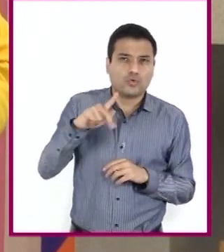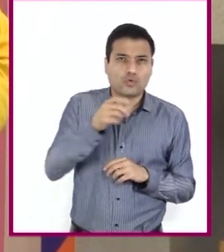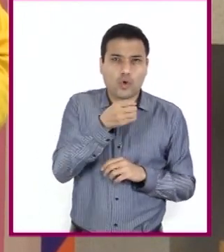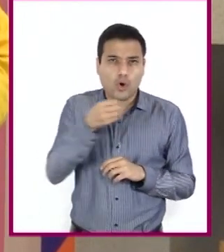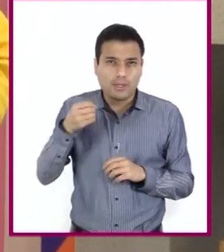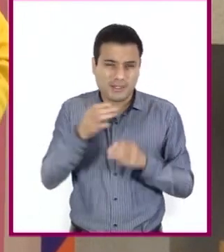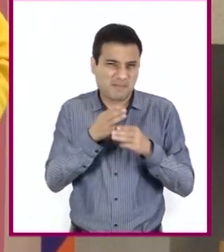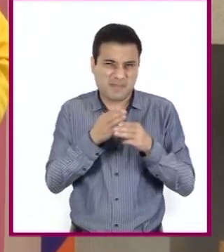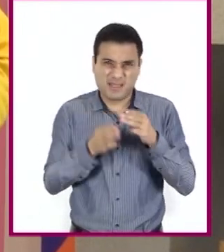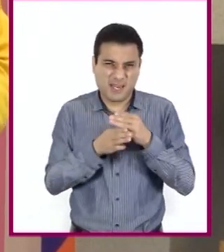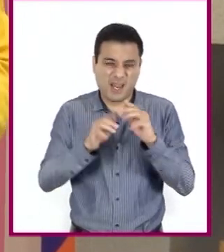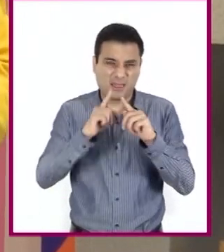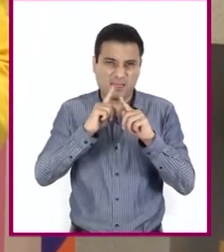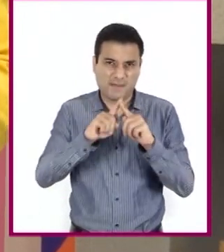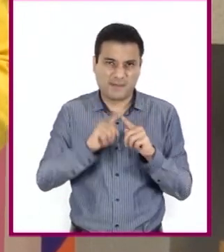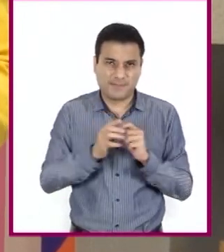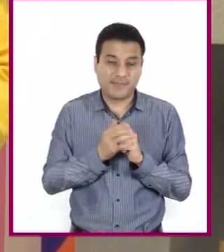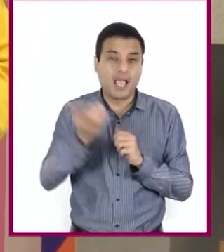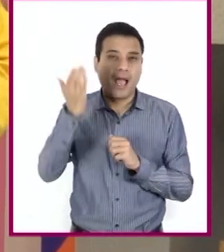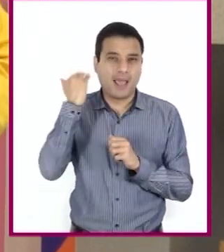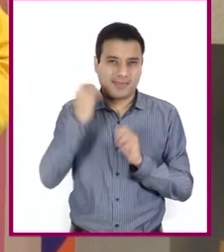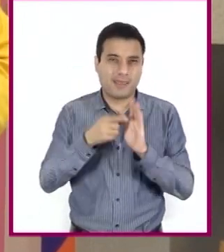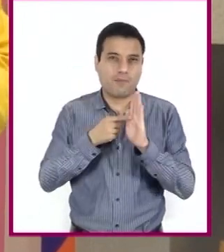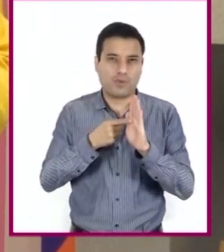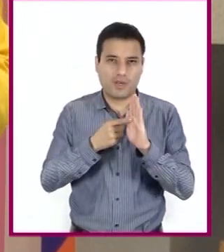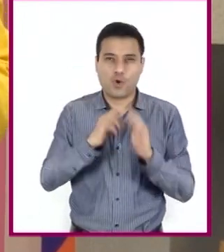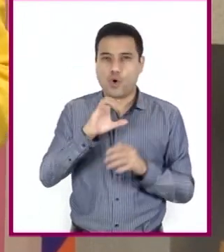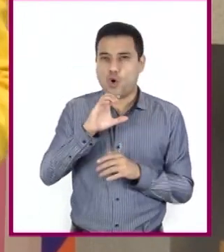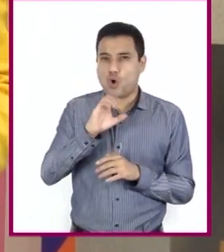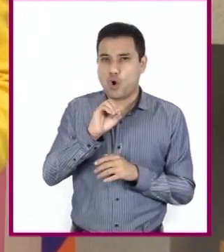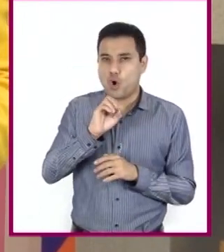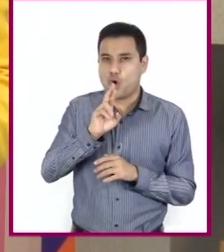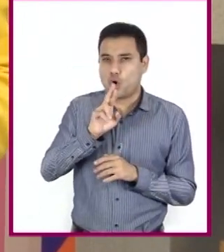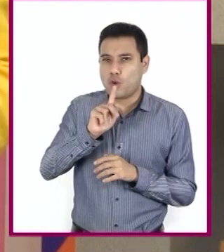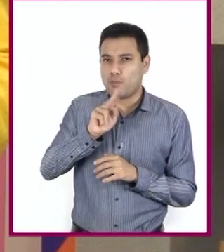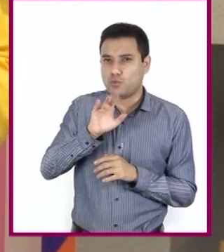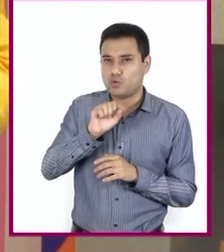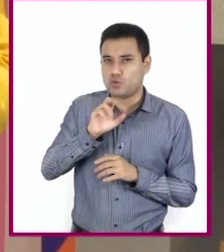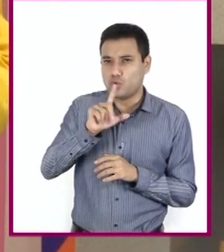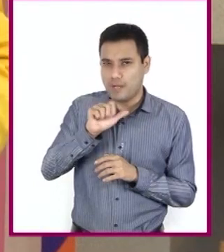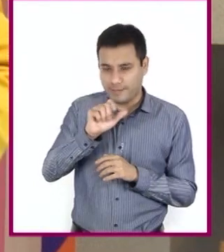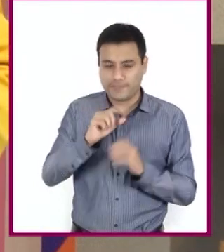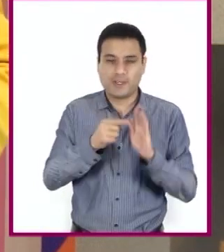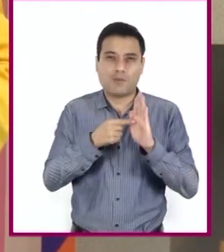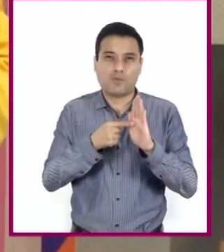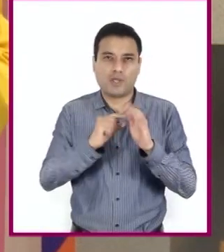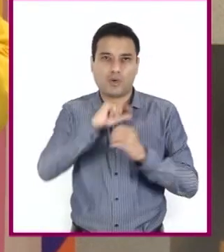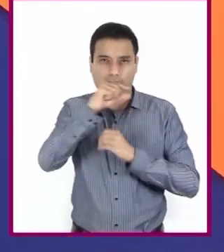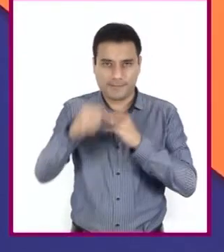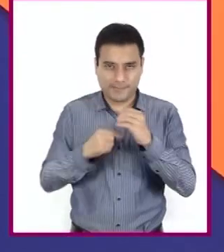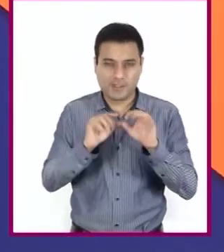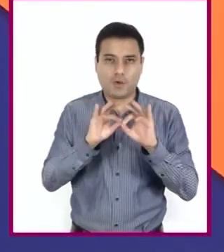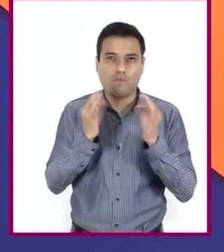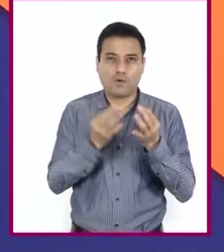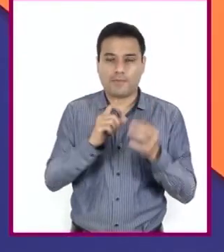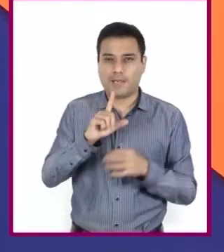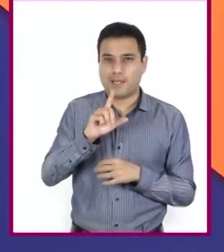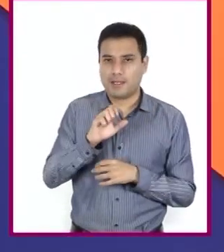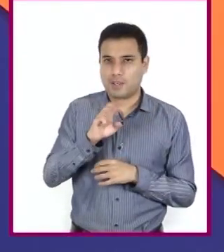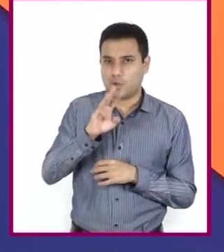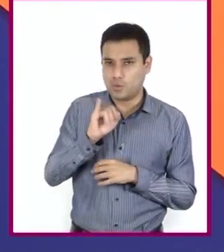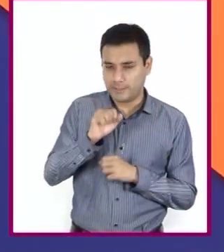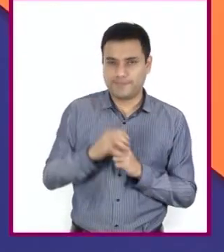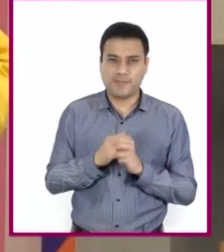materiales. Comenzamos con el modelo corpuscular, el modelo atómico, el diagrama de Lewis, los modelos de